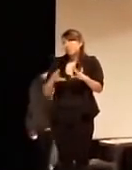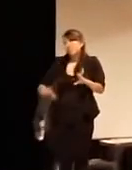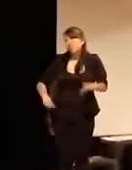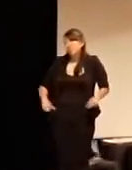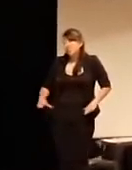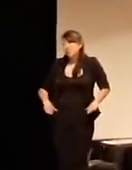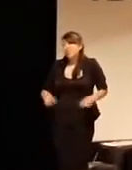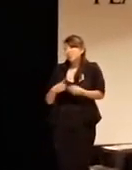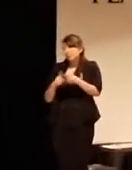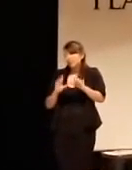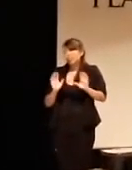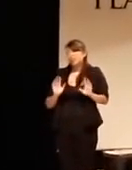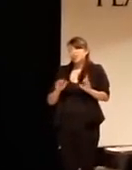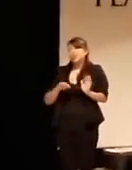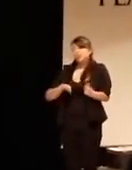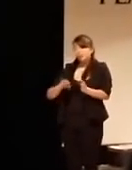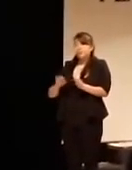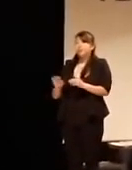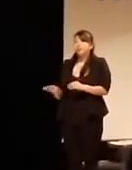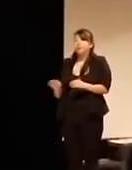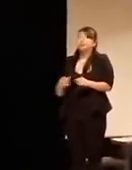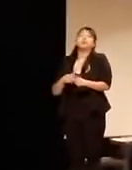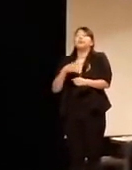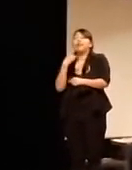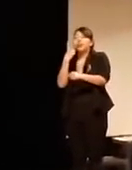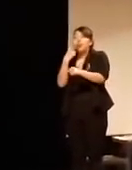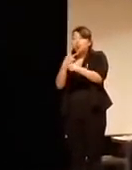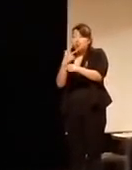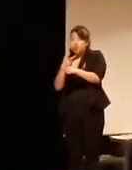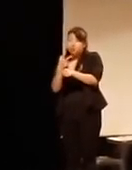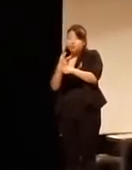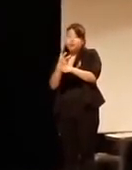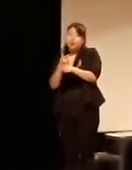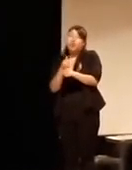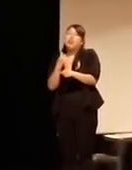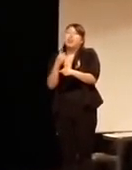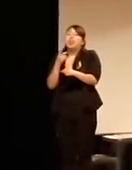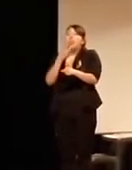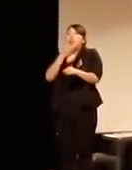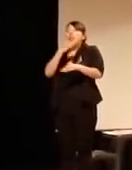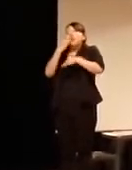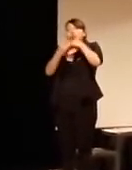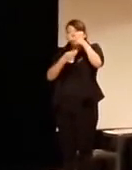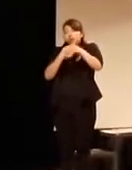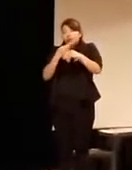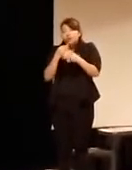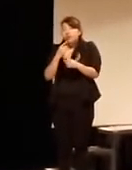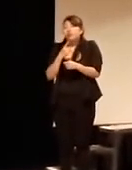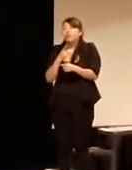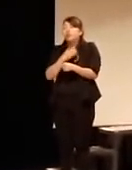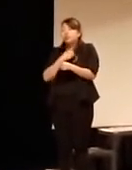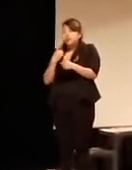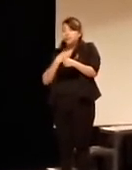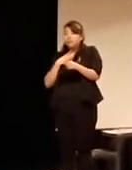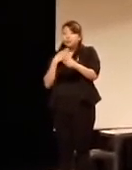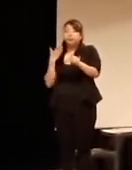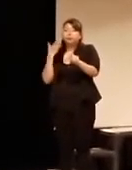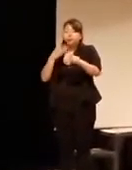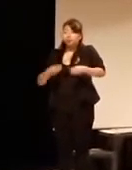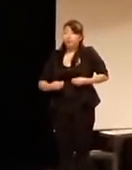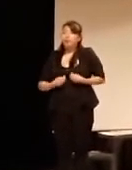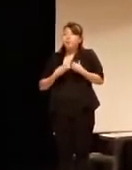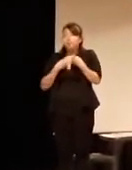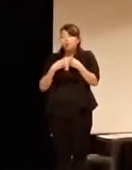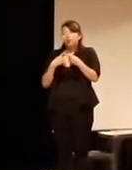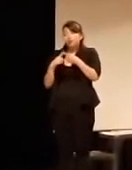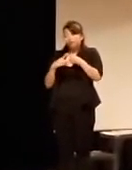8. Aspirar a mantener una línea de continuidad entre educación inicial y posgrado, entre los primeros años de